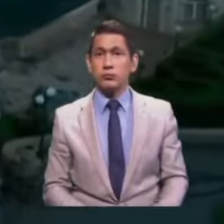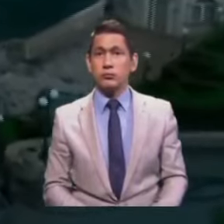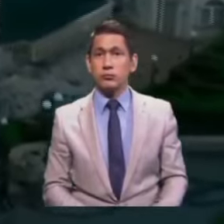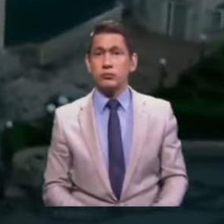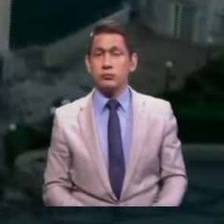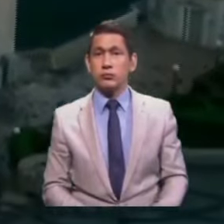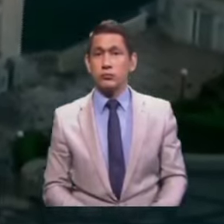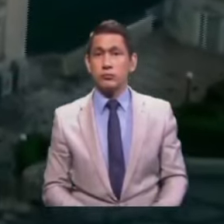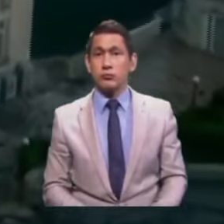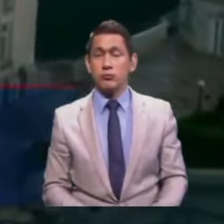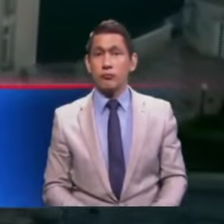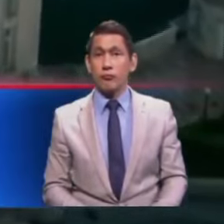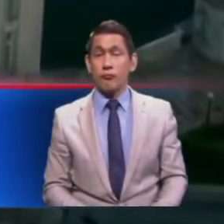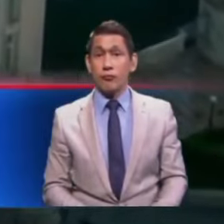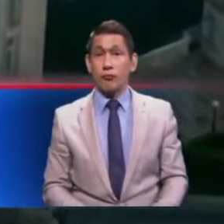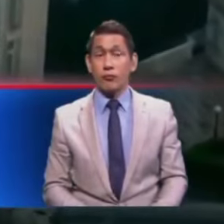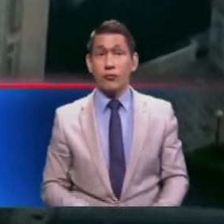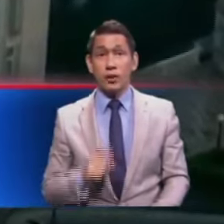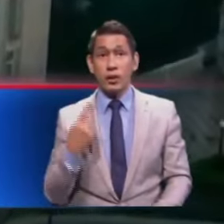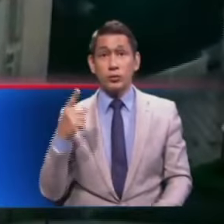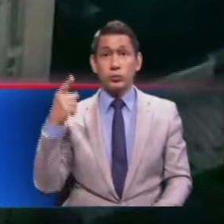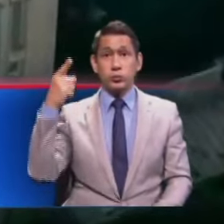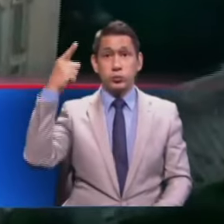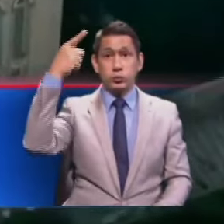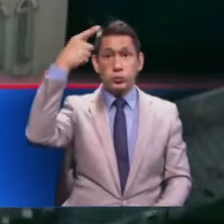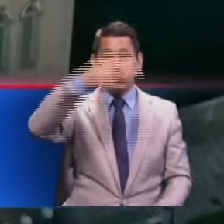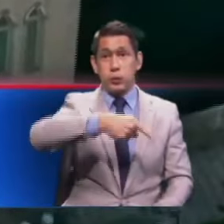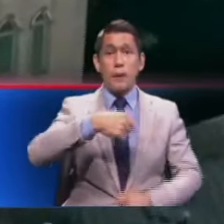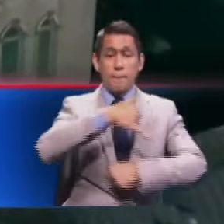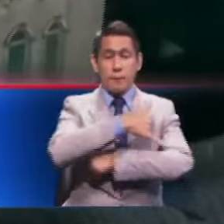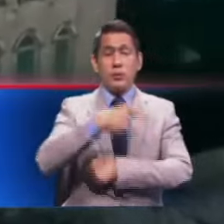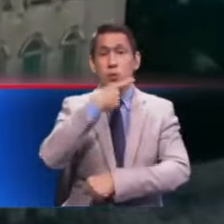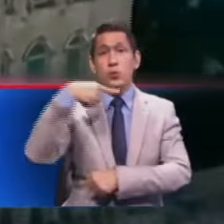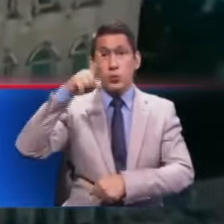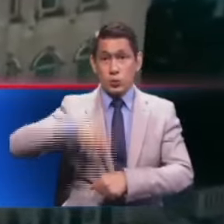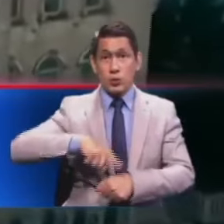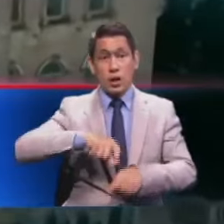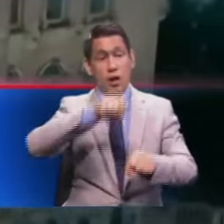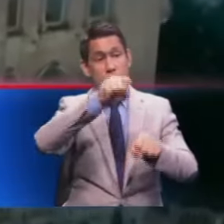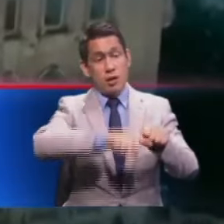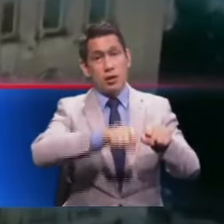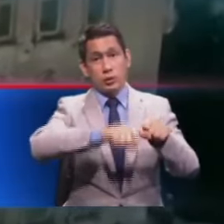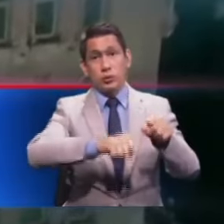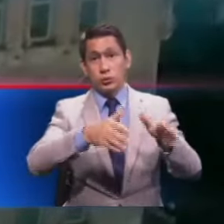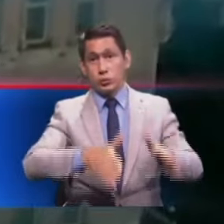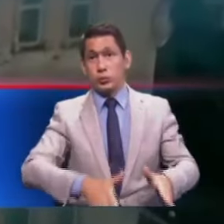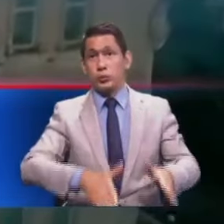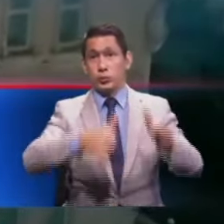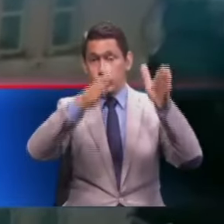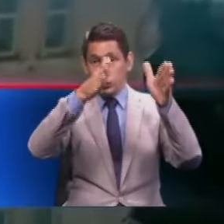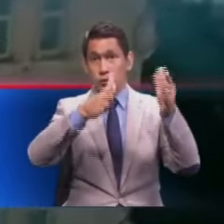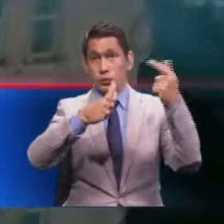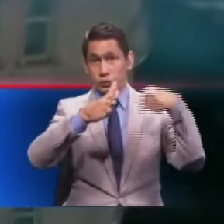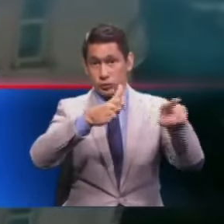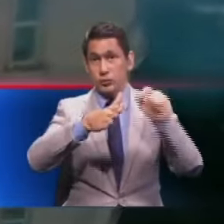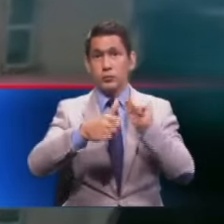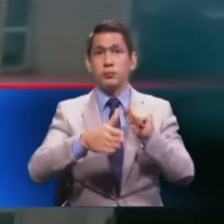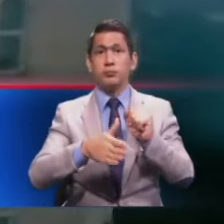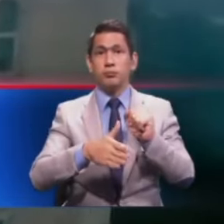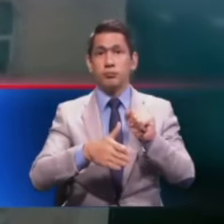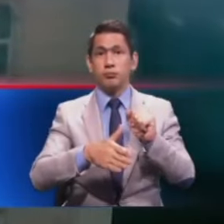Ahora les contamos, amigos, que un misil ruso impactó contra un edificio de estilo gótico conocido como el Castillo de Harry